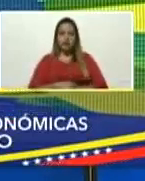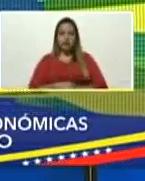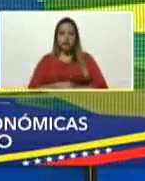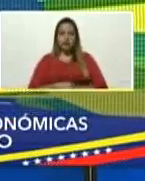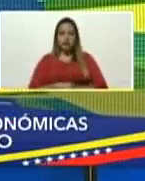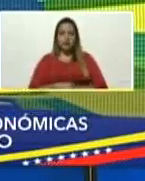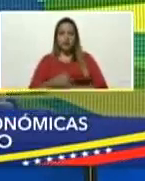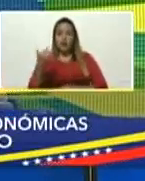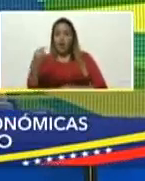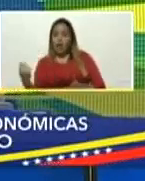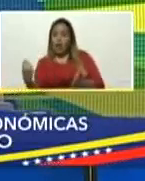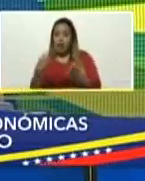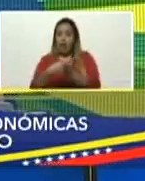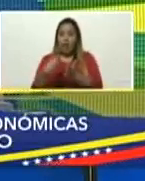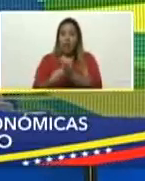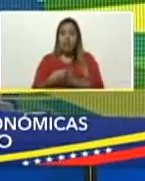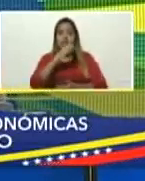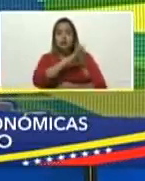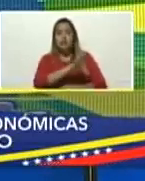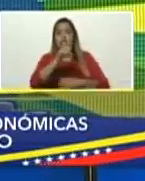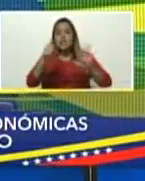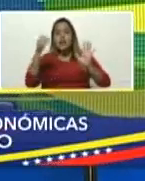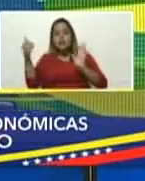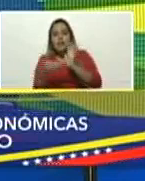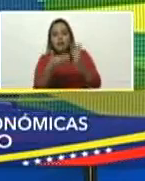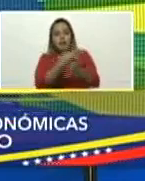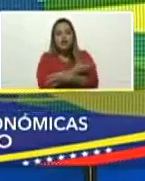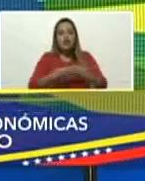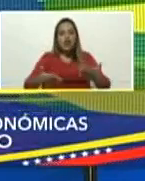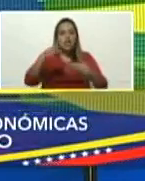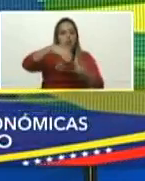que tuvo ingresos hasta de 56 mil millones de dólares